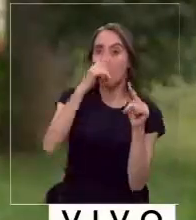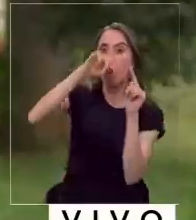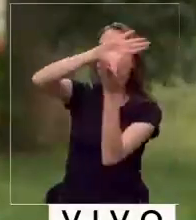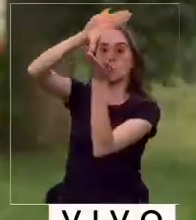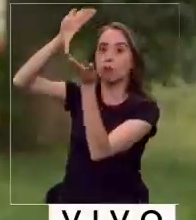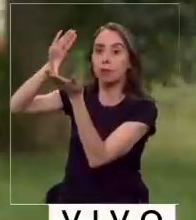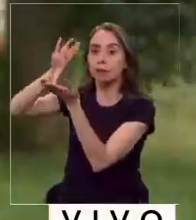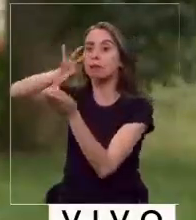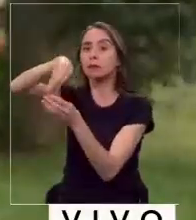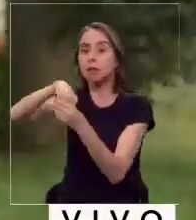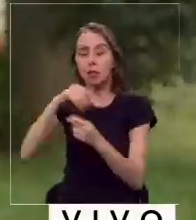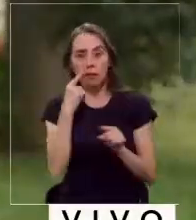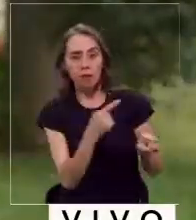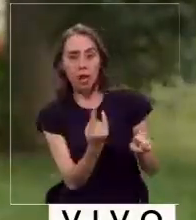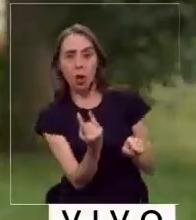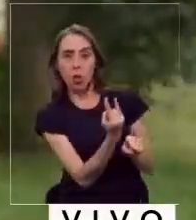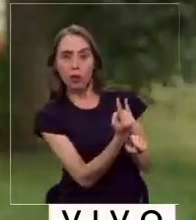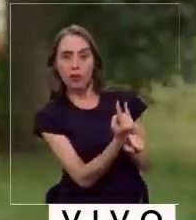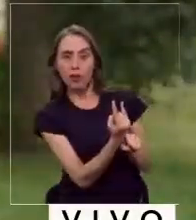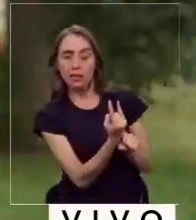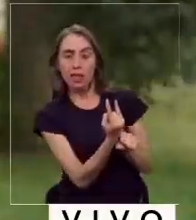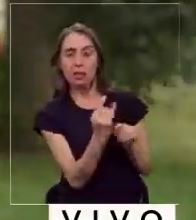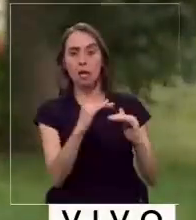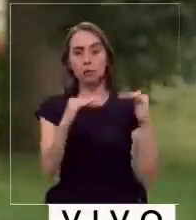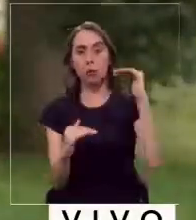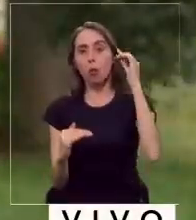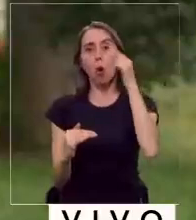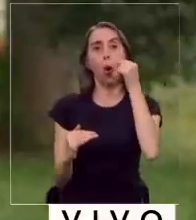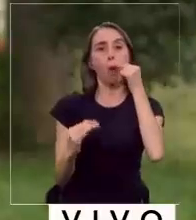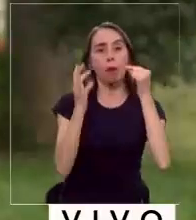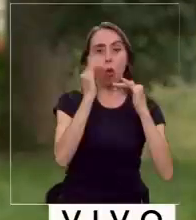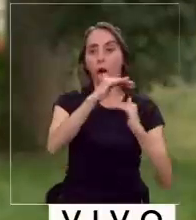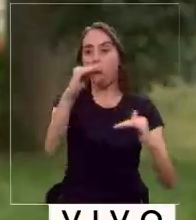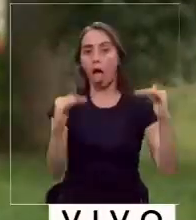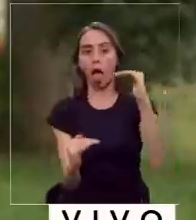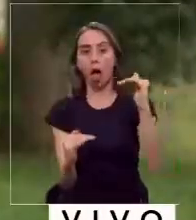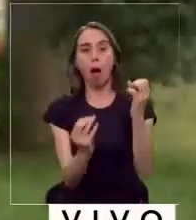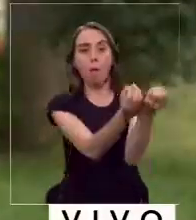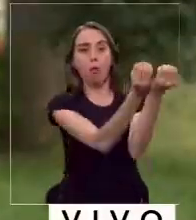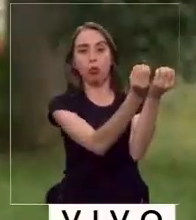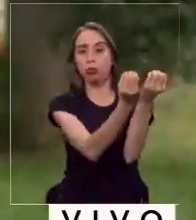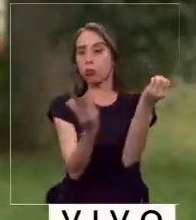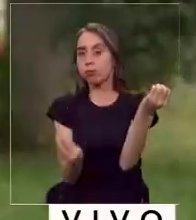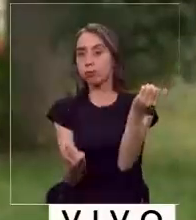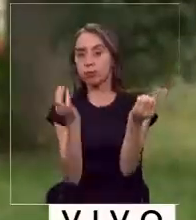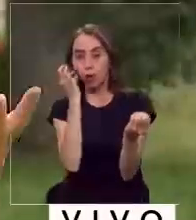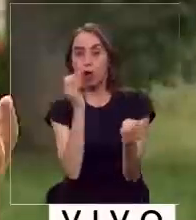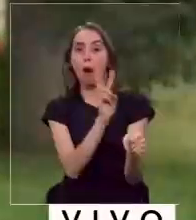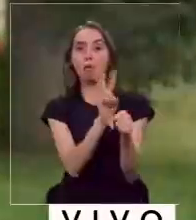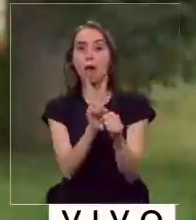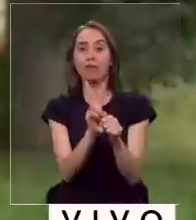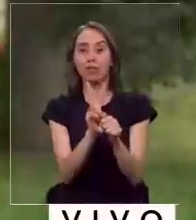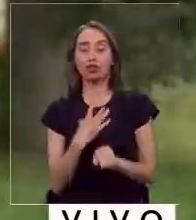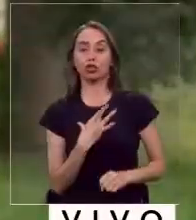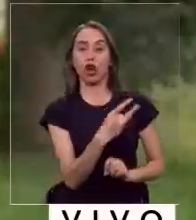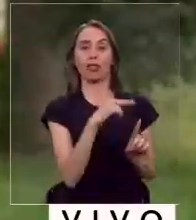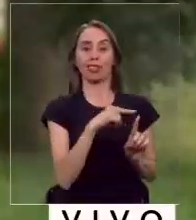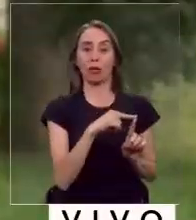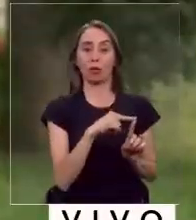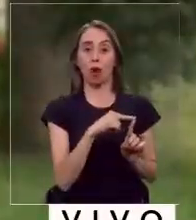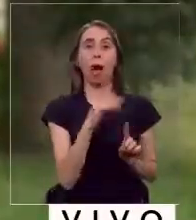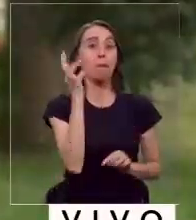la academia y empezamos a ver las posiciones, ¿no? Todavía estamos al debe en eso. Profesores titulares, por ejemplo,